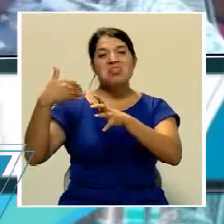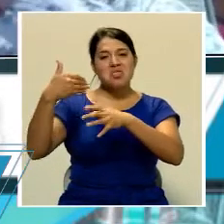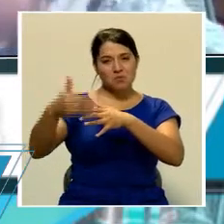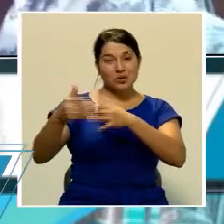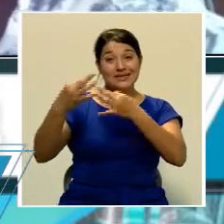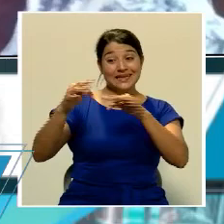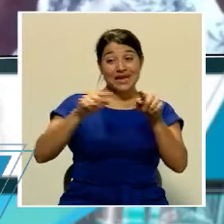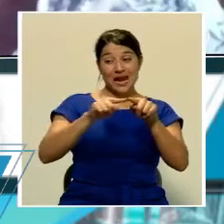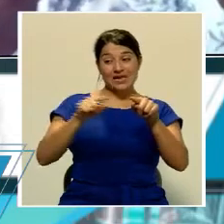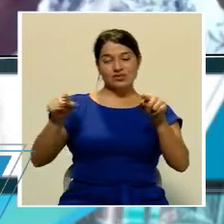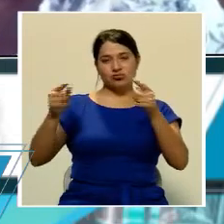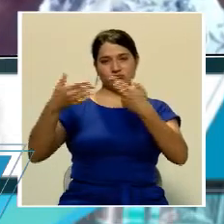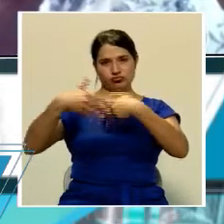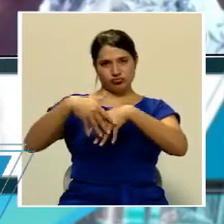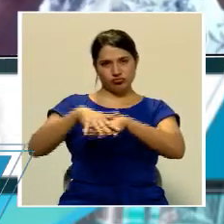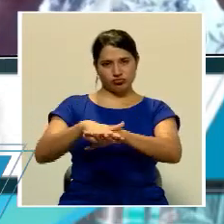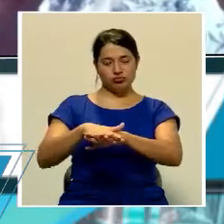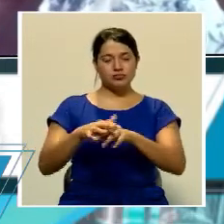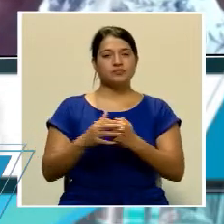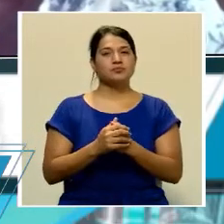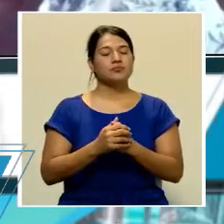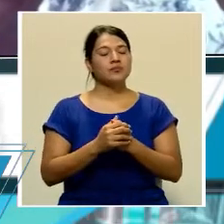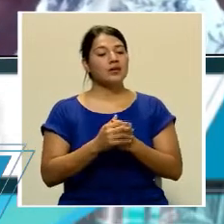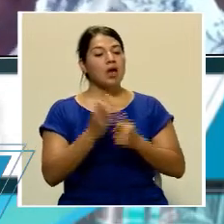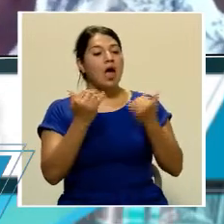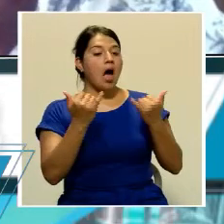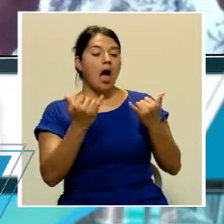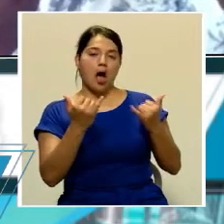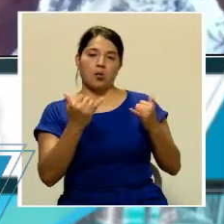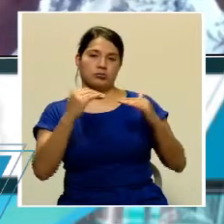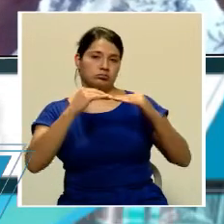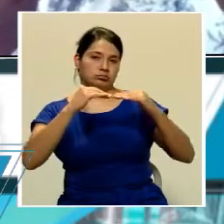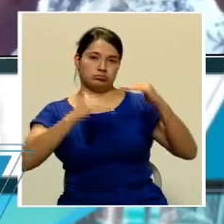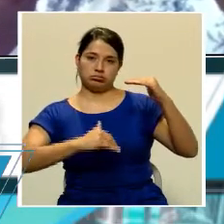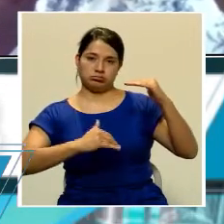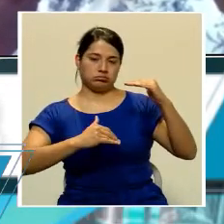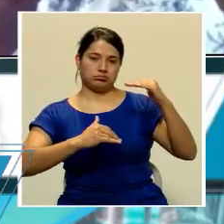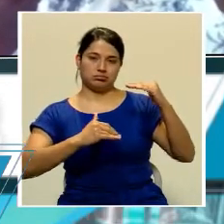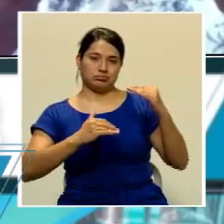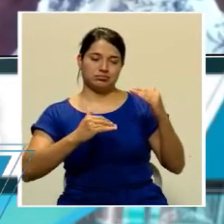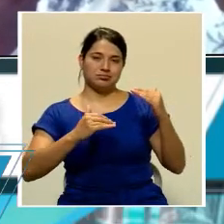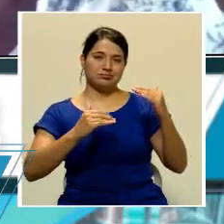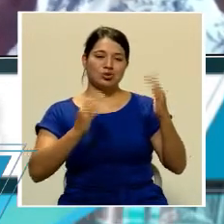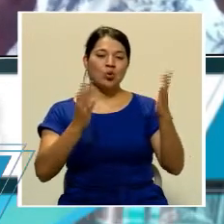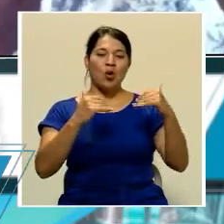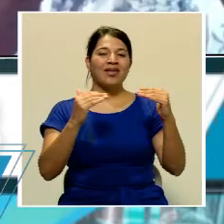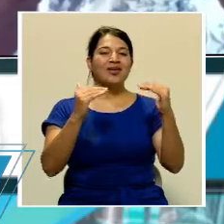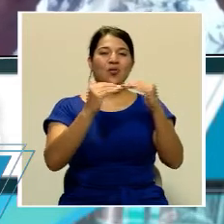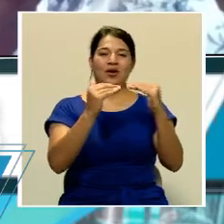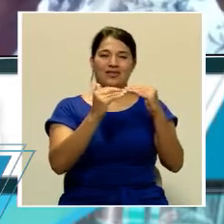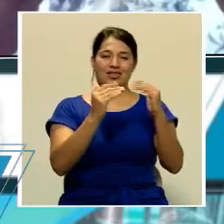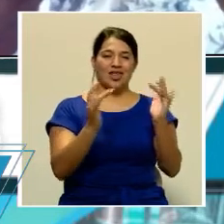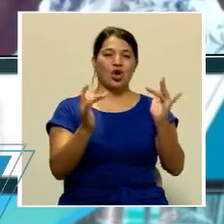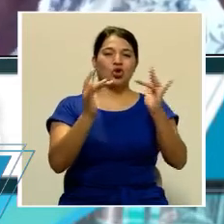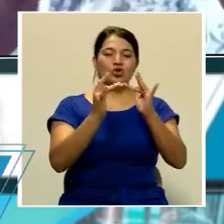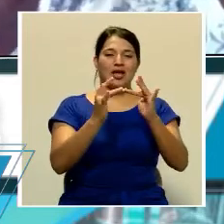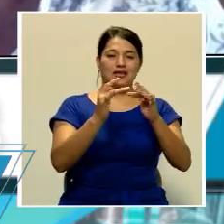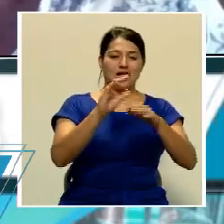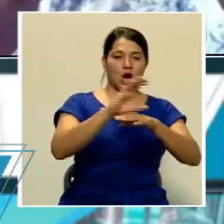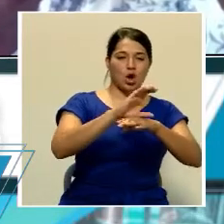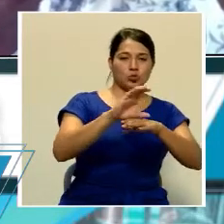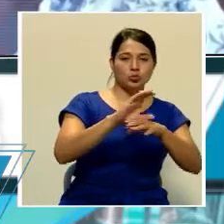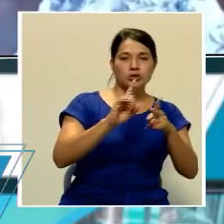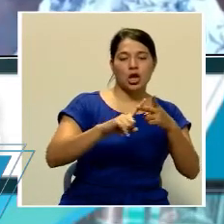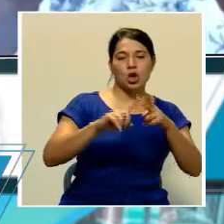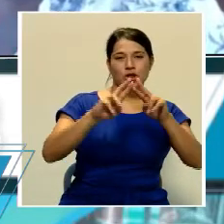grande por falta de conectividad en estudiantes y también en docentes, como usted bien lo apuntaba. ¿Cómo podemos